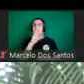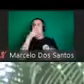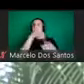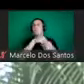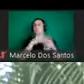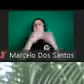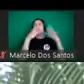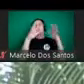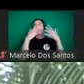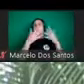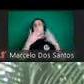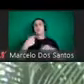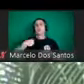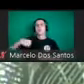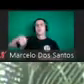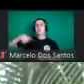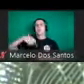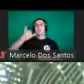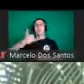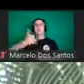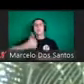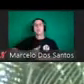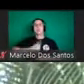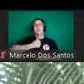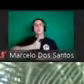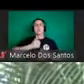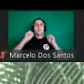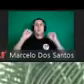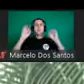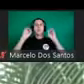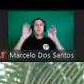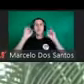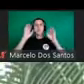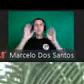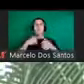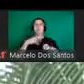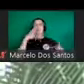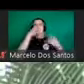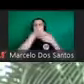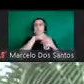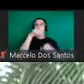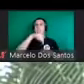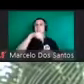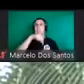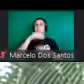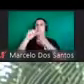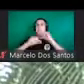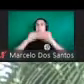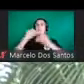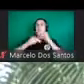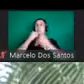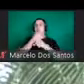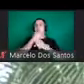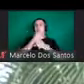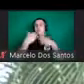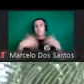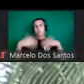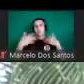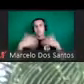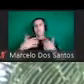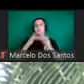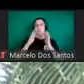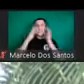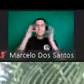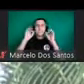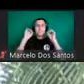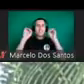muy orgullosos de poder estar presentes en esta capacitación. También muy felices de estar con la ASO